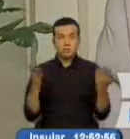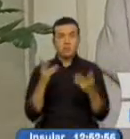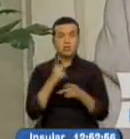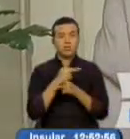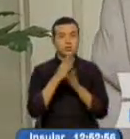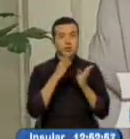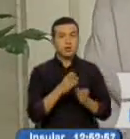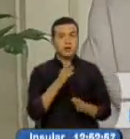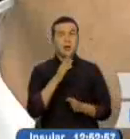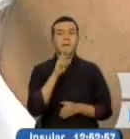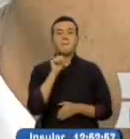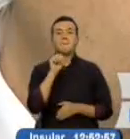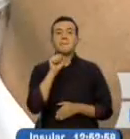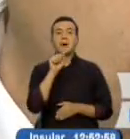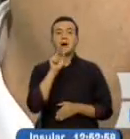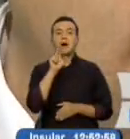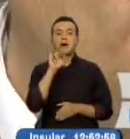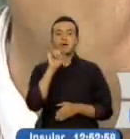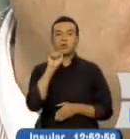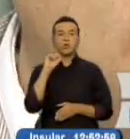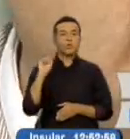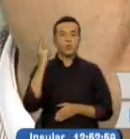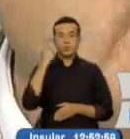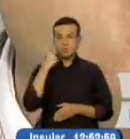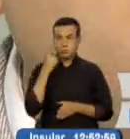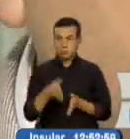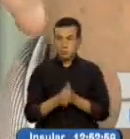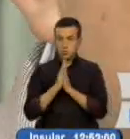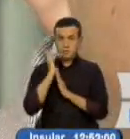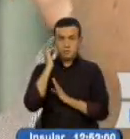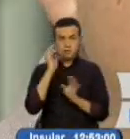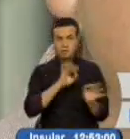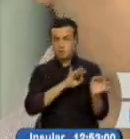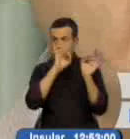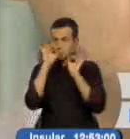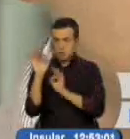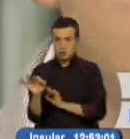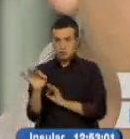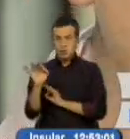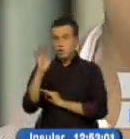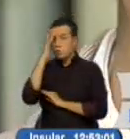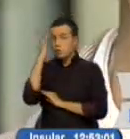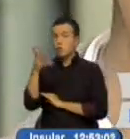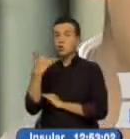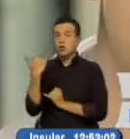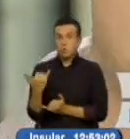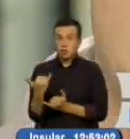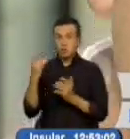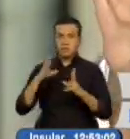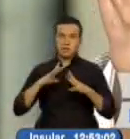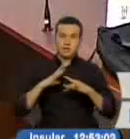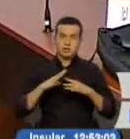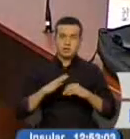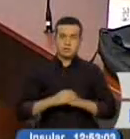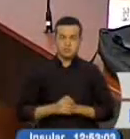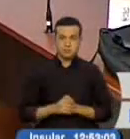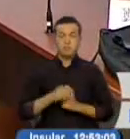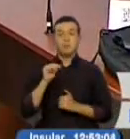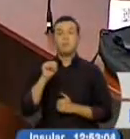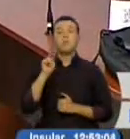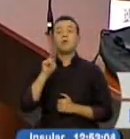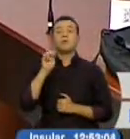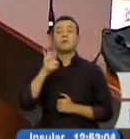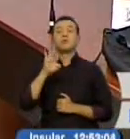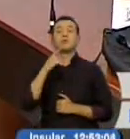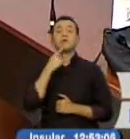concejal Mario Guayasamín sería el único que solicitó un diferimiento de la fecha para la versión, puesto que se encuentra de vacaciones. Mauro T.